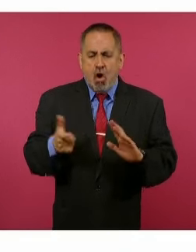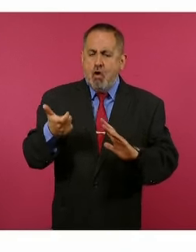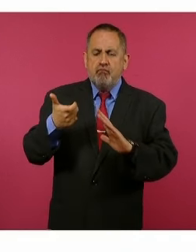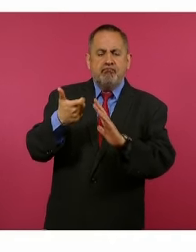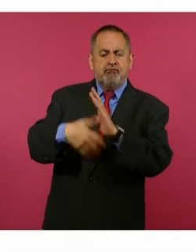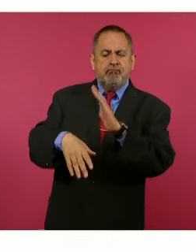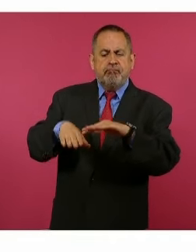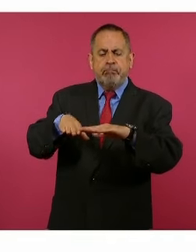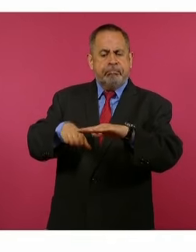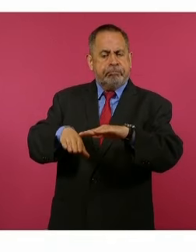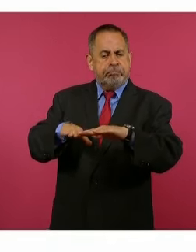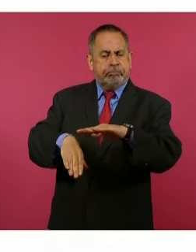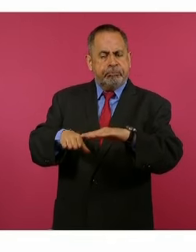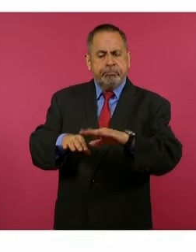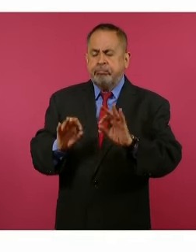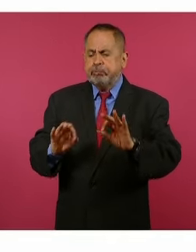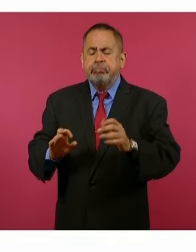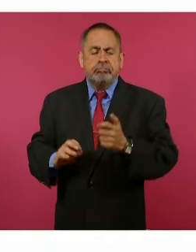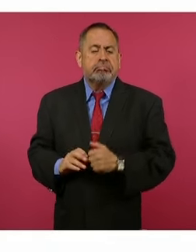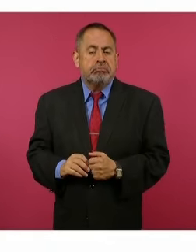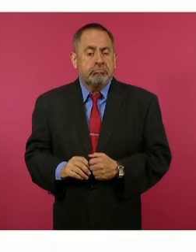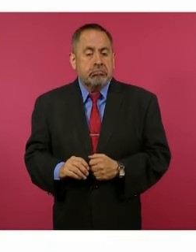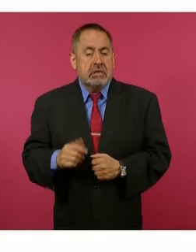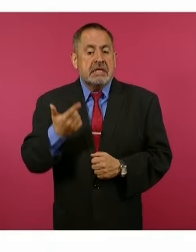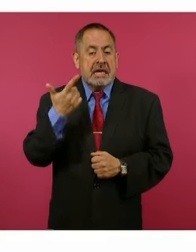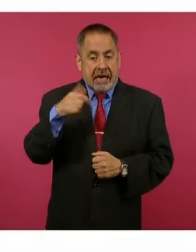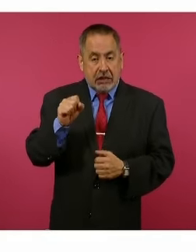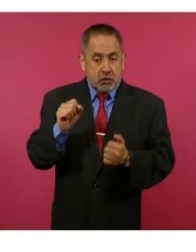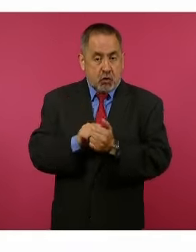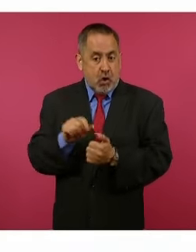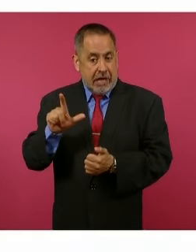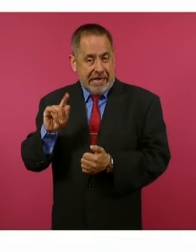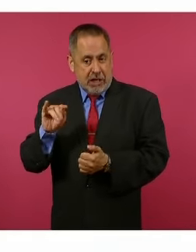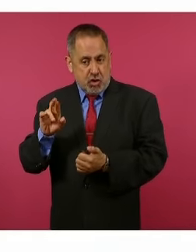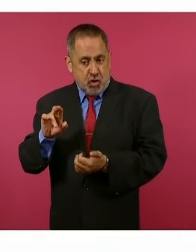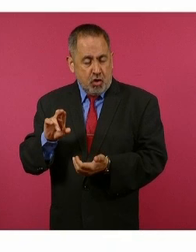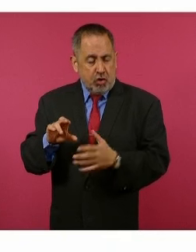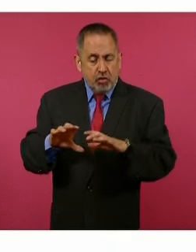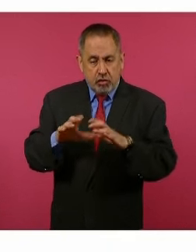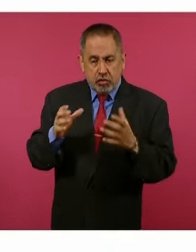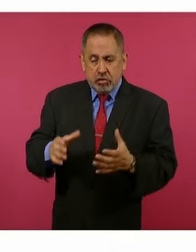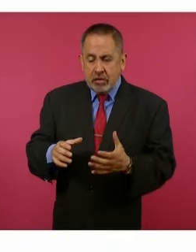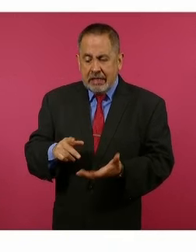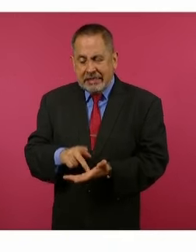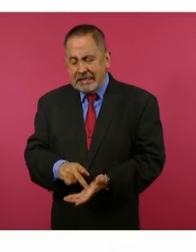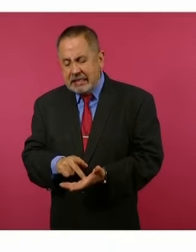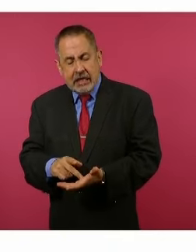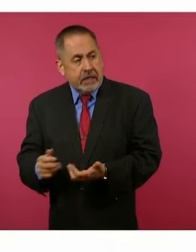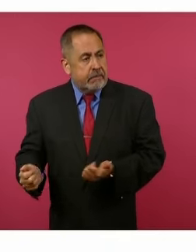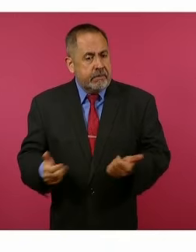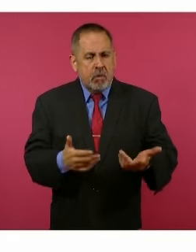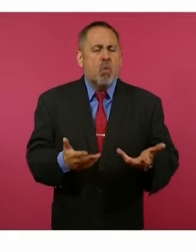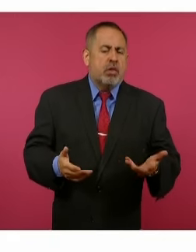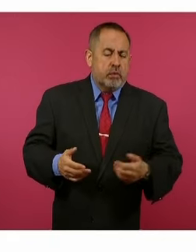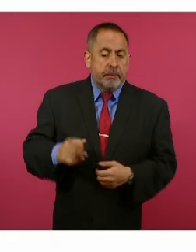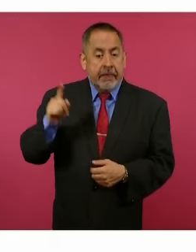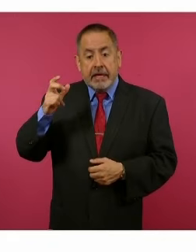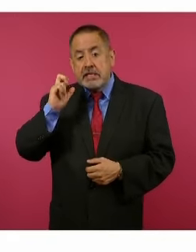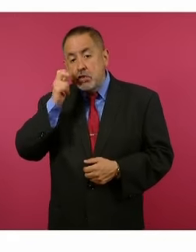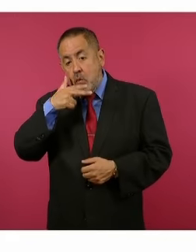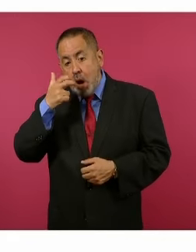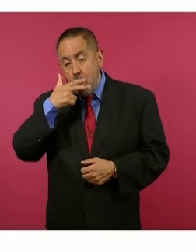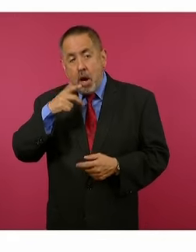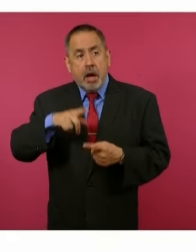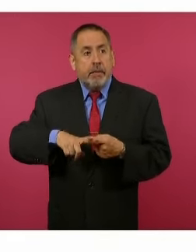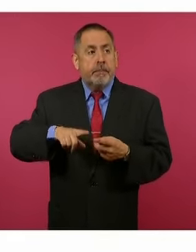precios por debajo de su máximo y en el caso del gas por cilindro el que sabemos que se expende por kilogramo comisionistas de Chihuahua en